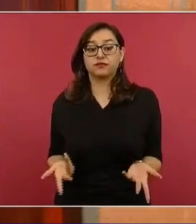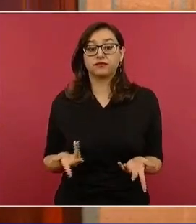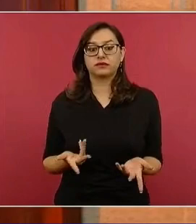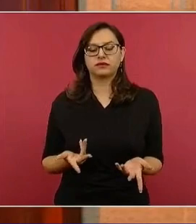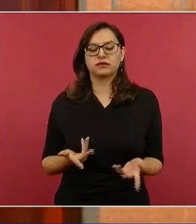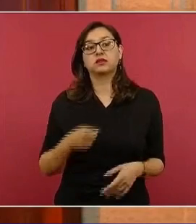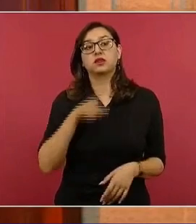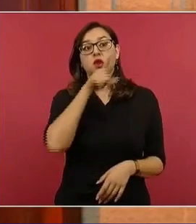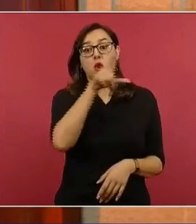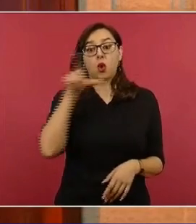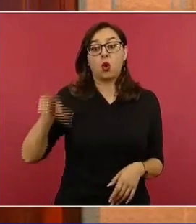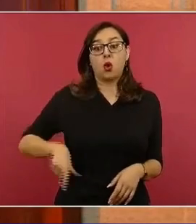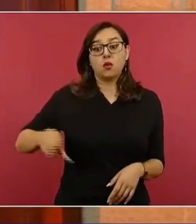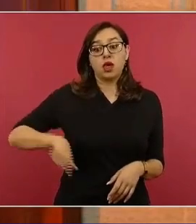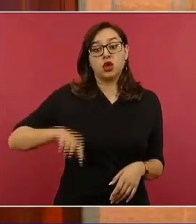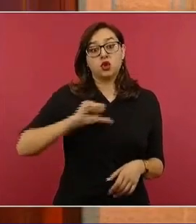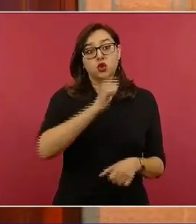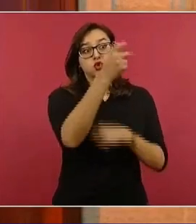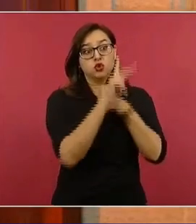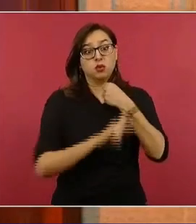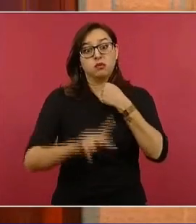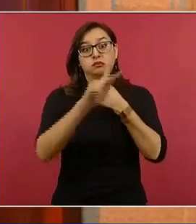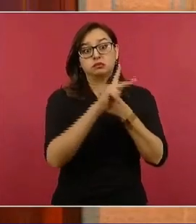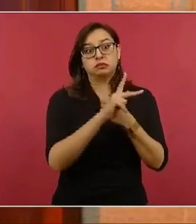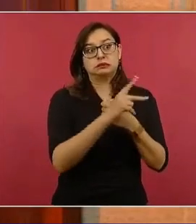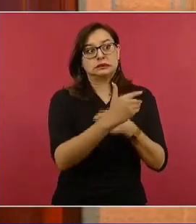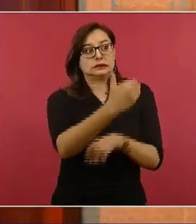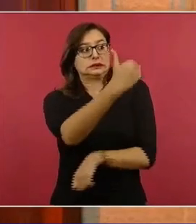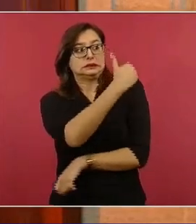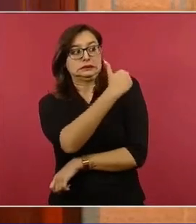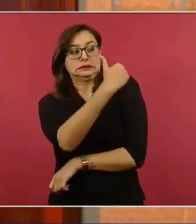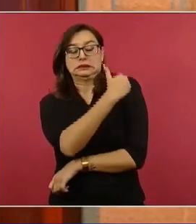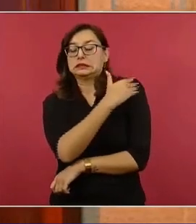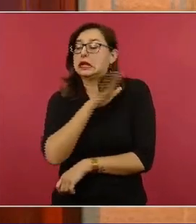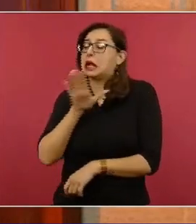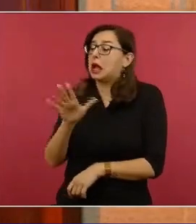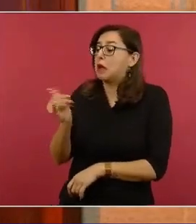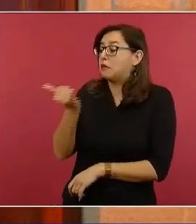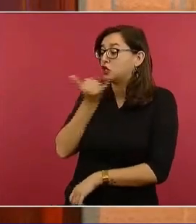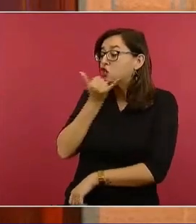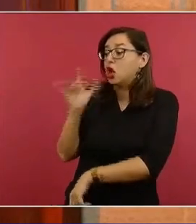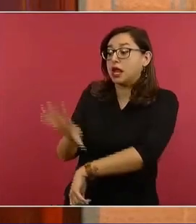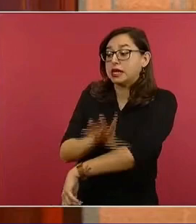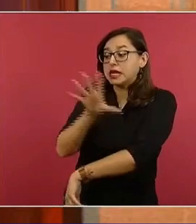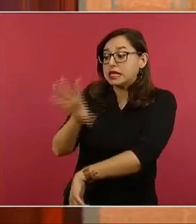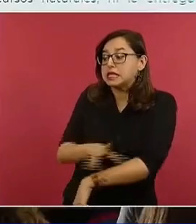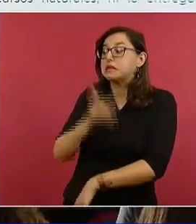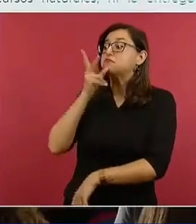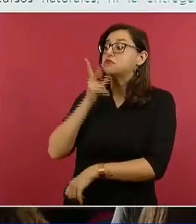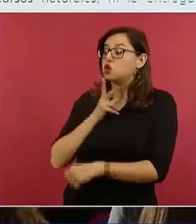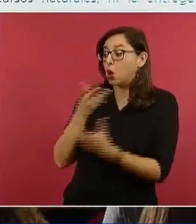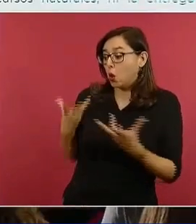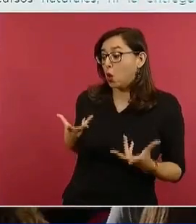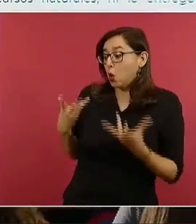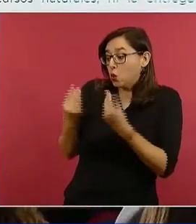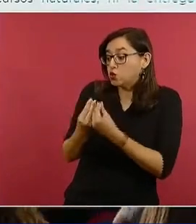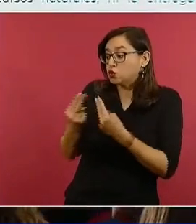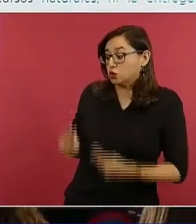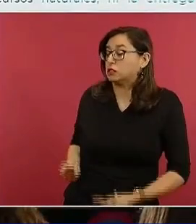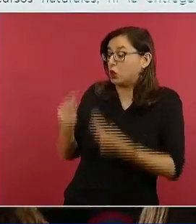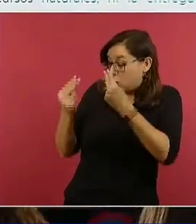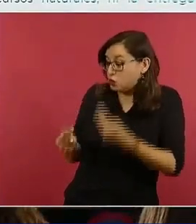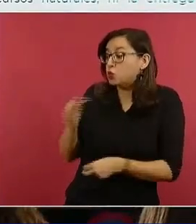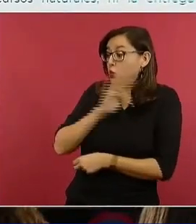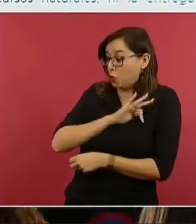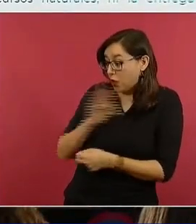me pregunta si hay posibilidad de entrar al negocio de los energéticos o a la electricidad,